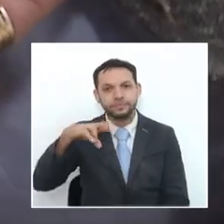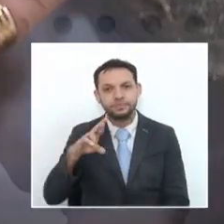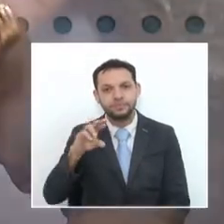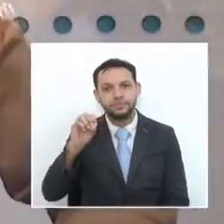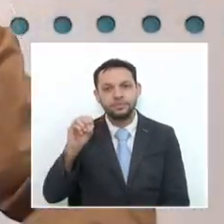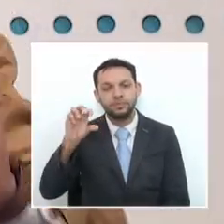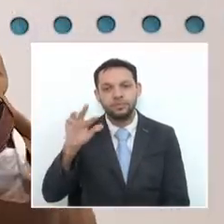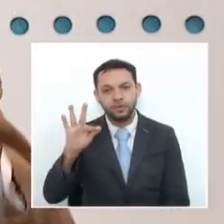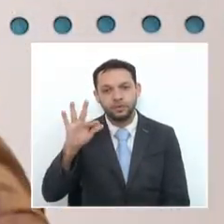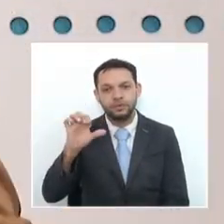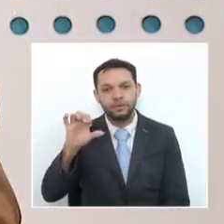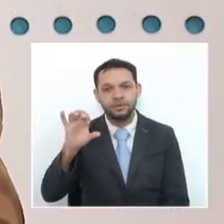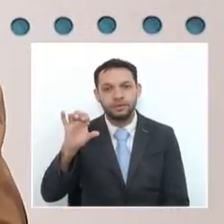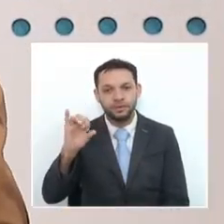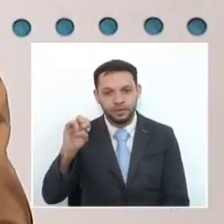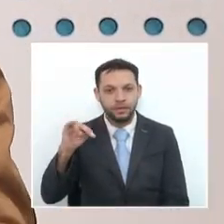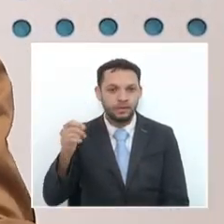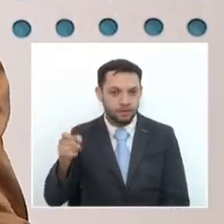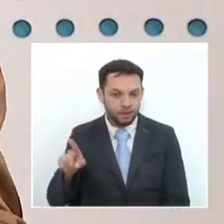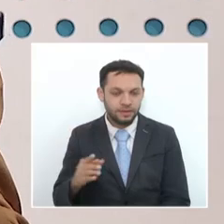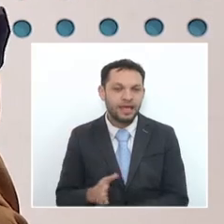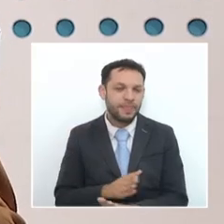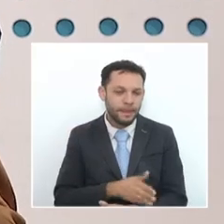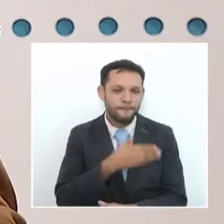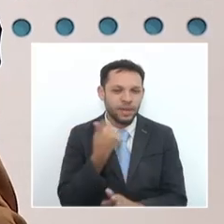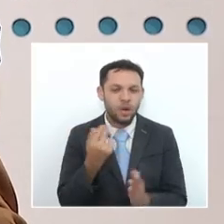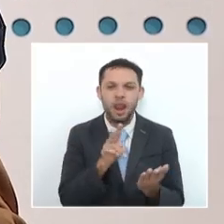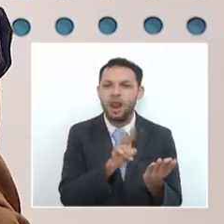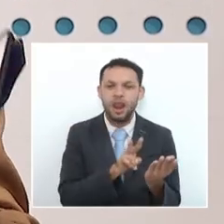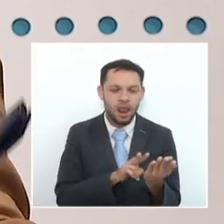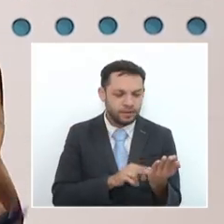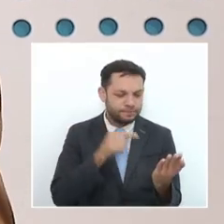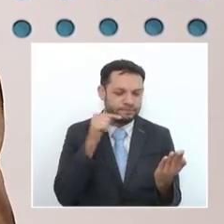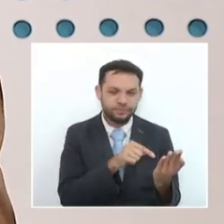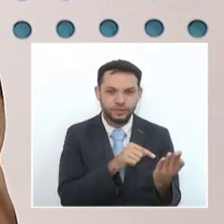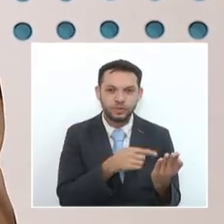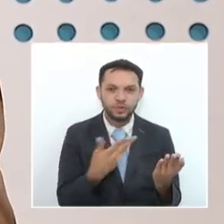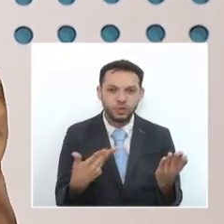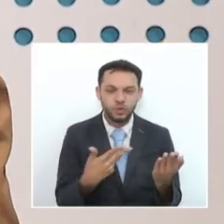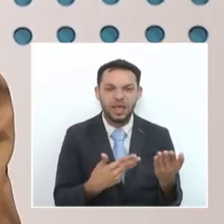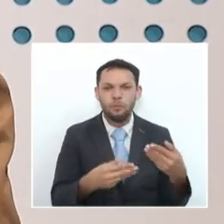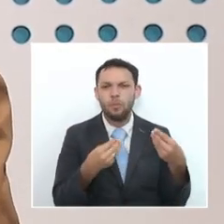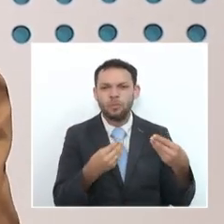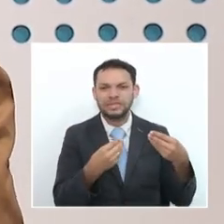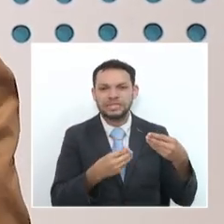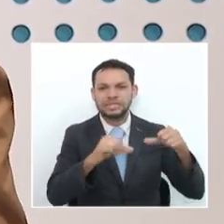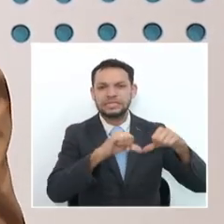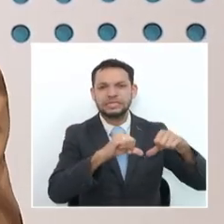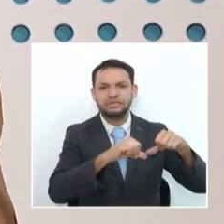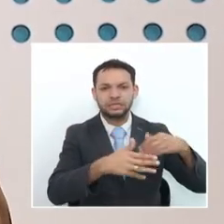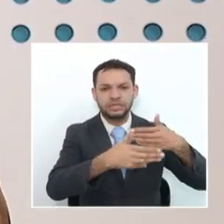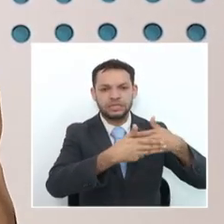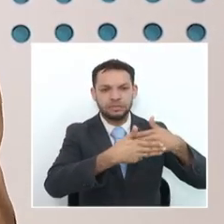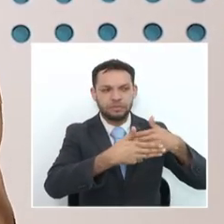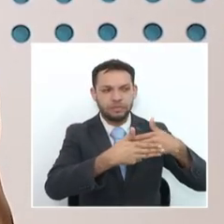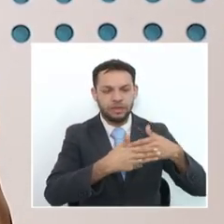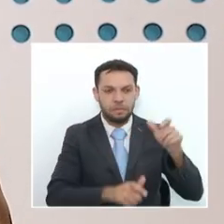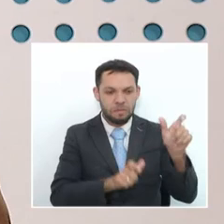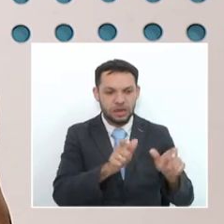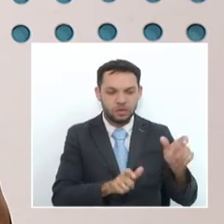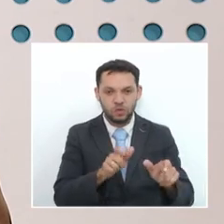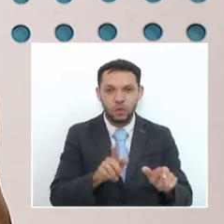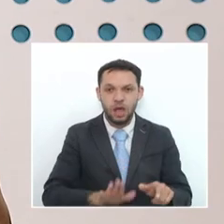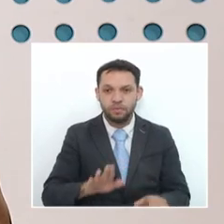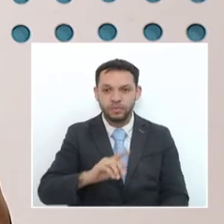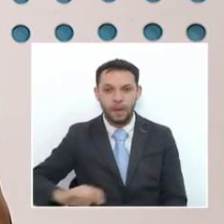callado para que después no digan que... Simplemente ustedes van a leer y todos los componentes que tienen. ¿Te recuerdan los deportistas nuestros de tenis que salieron